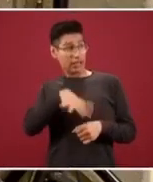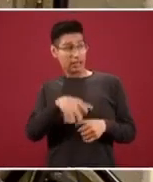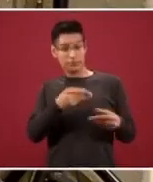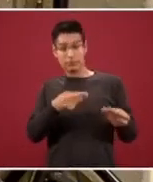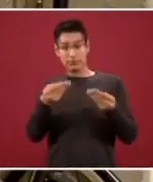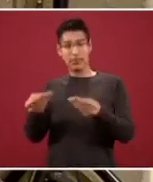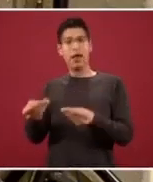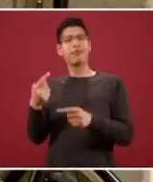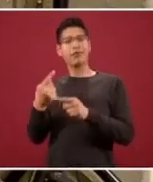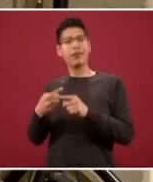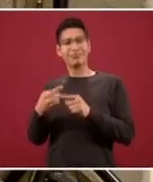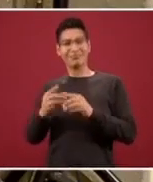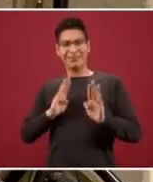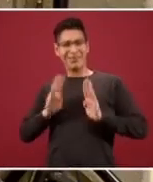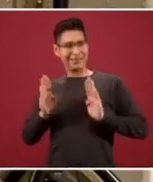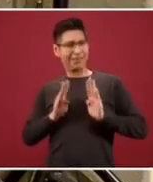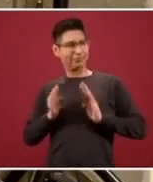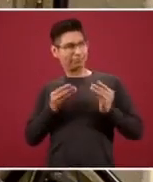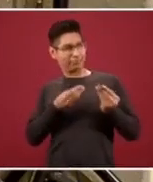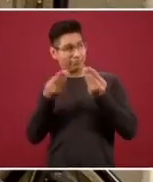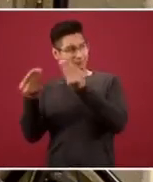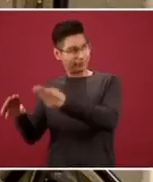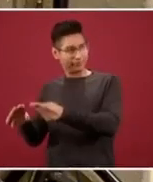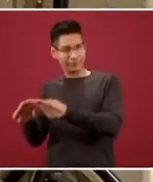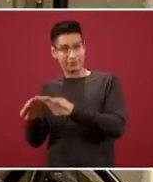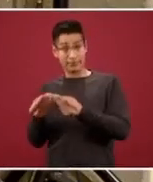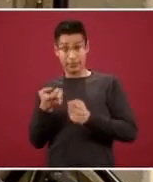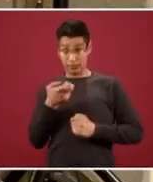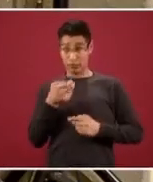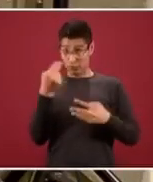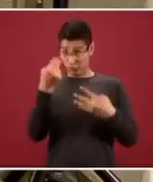sé si estén en condición de poder dar los nombres, que es a nivel nacional.